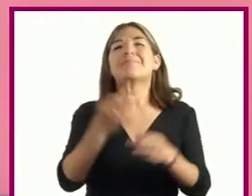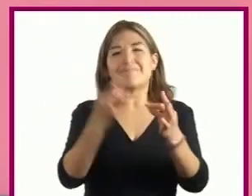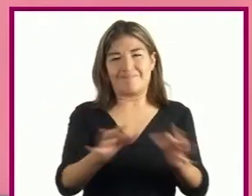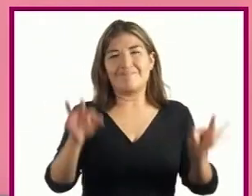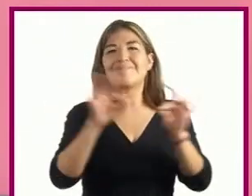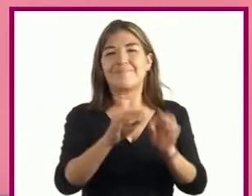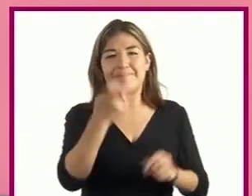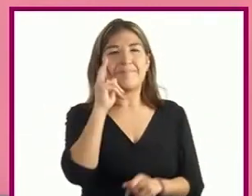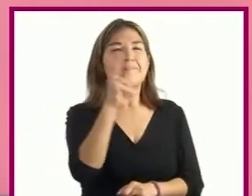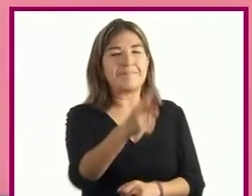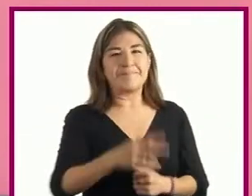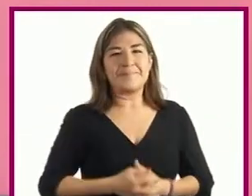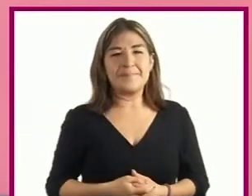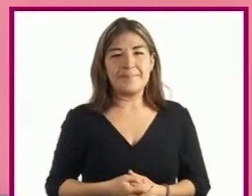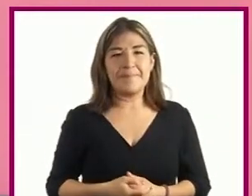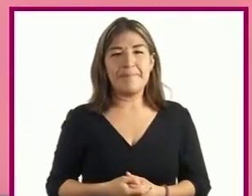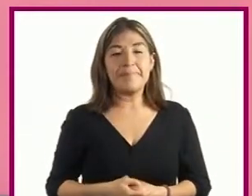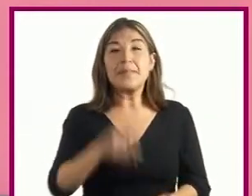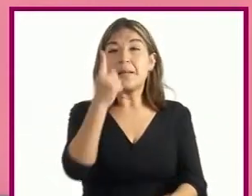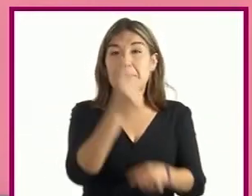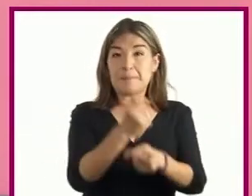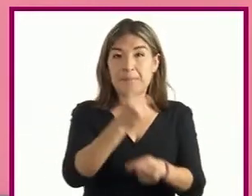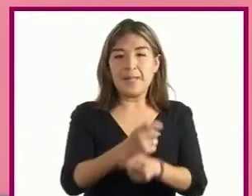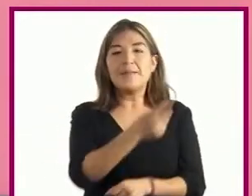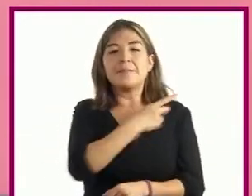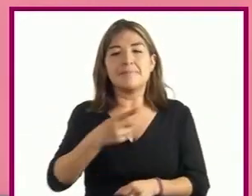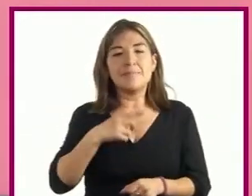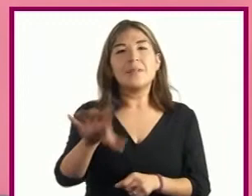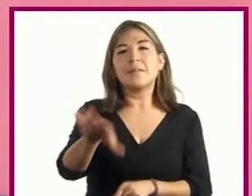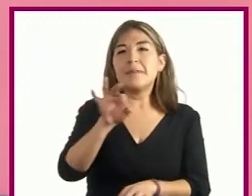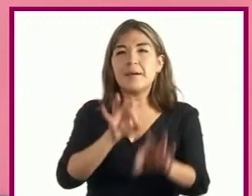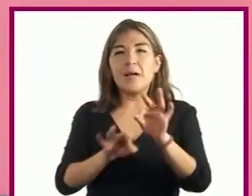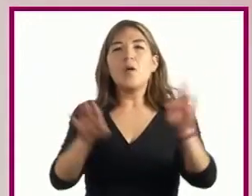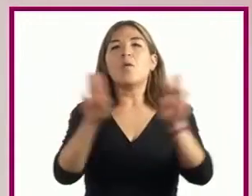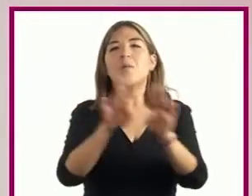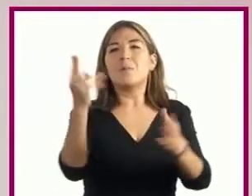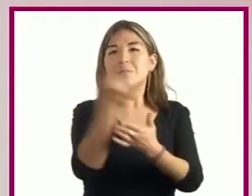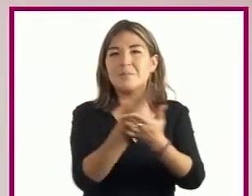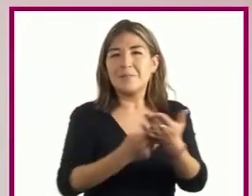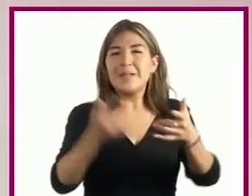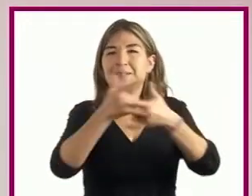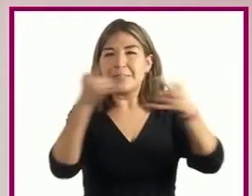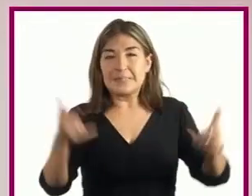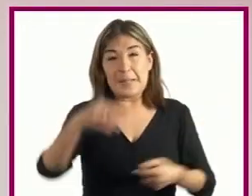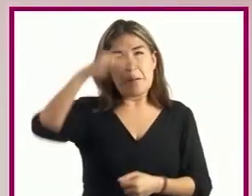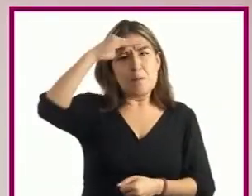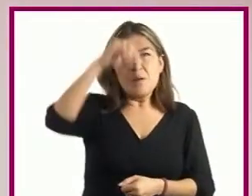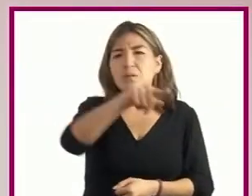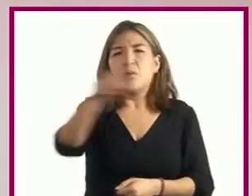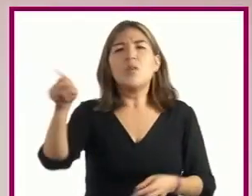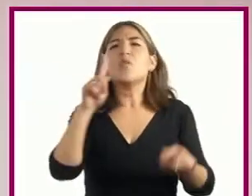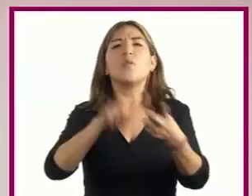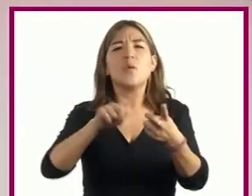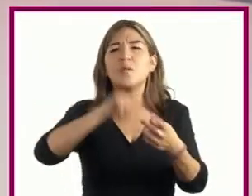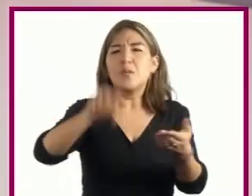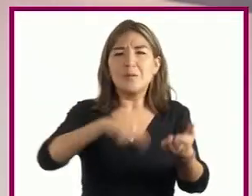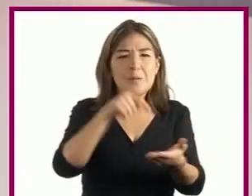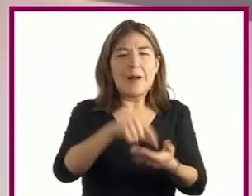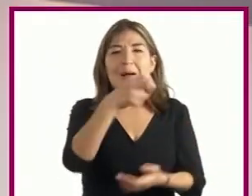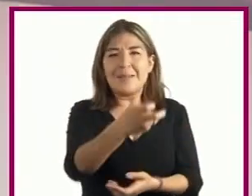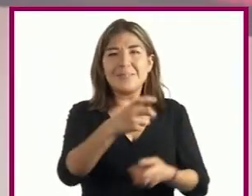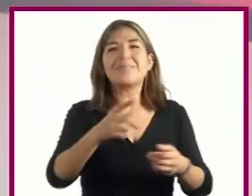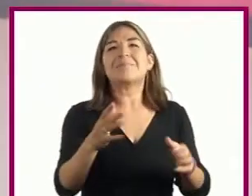sesión. Veamos. Primero, debes elegir la narración. Pensar en qué espacio suceden las situaciones